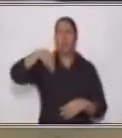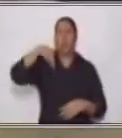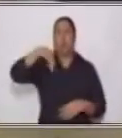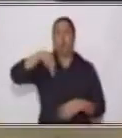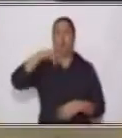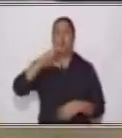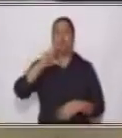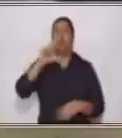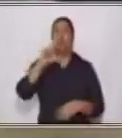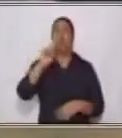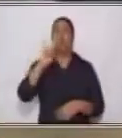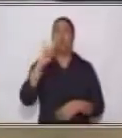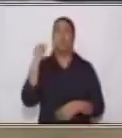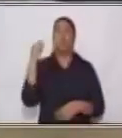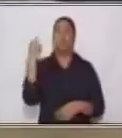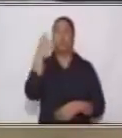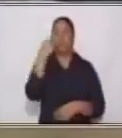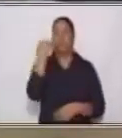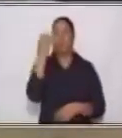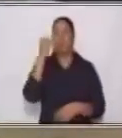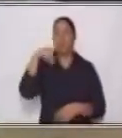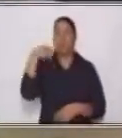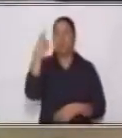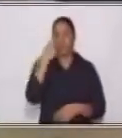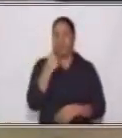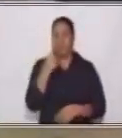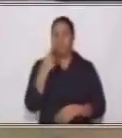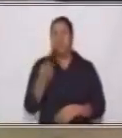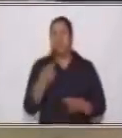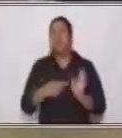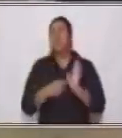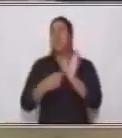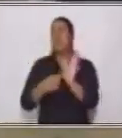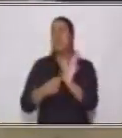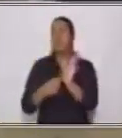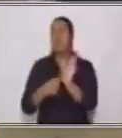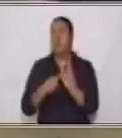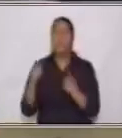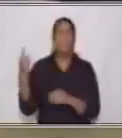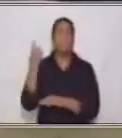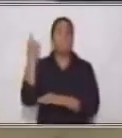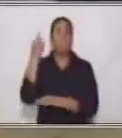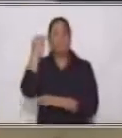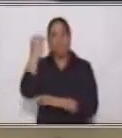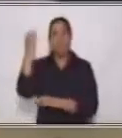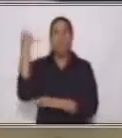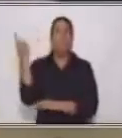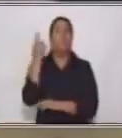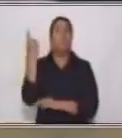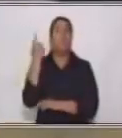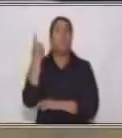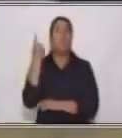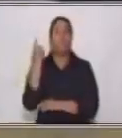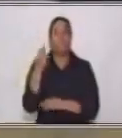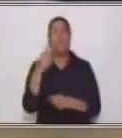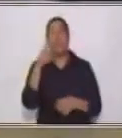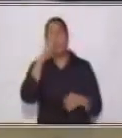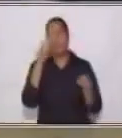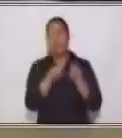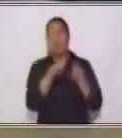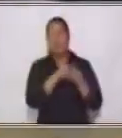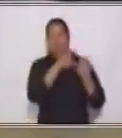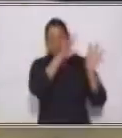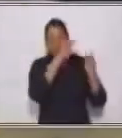salir de los hechos, resaltar la importancia de las ideas principales, tomar una postura. ¿Qué